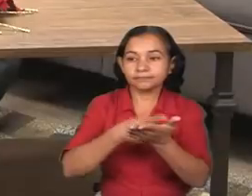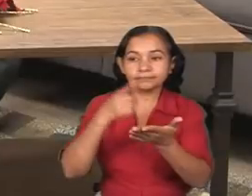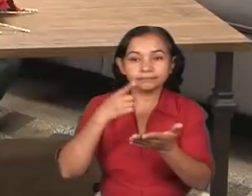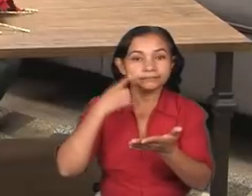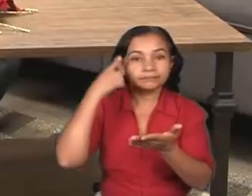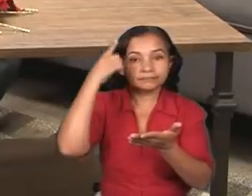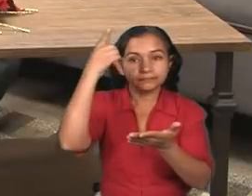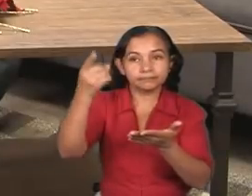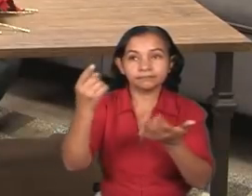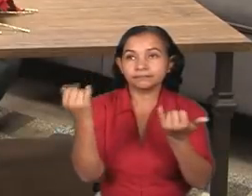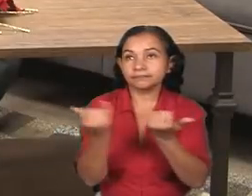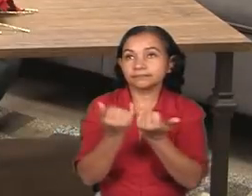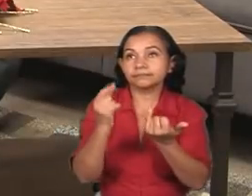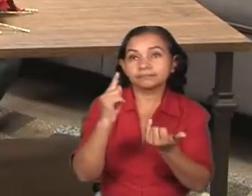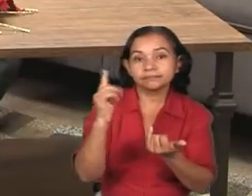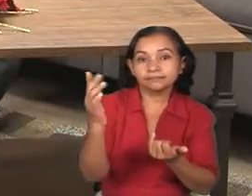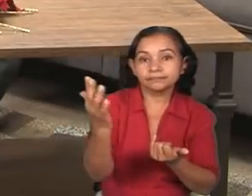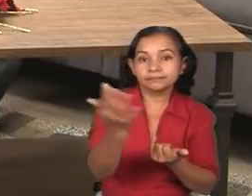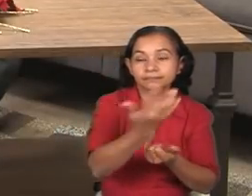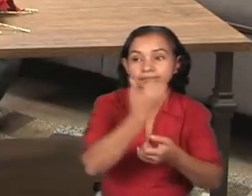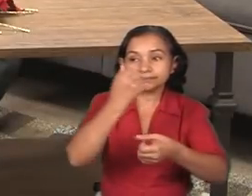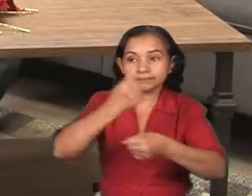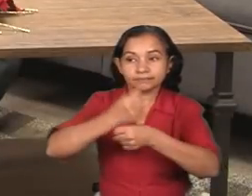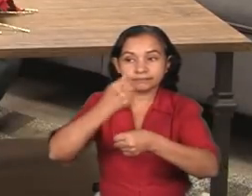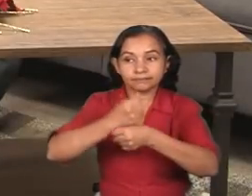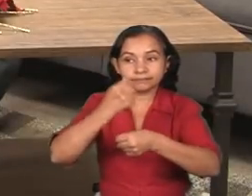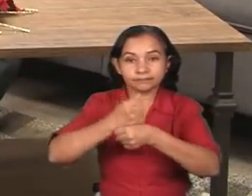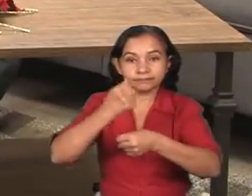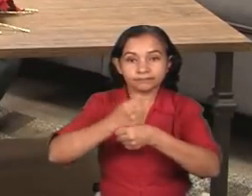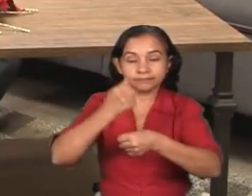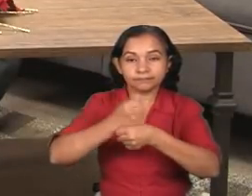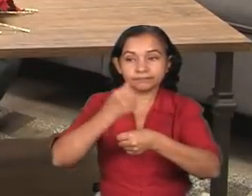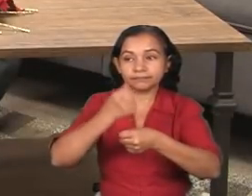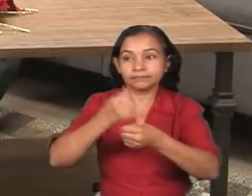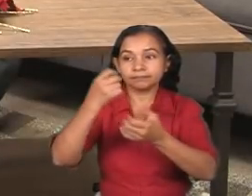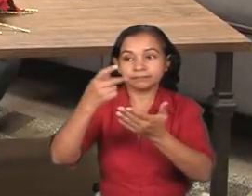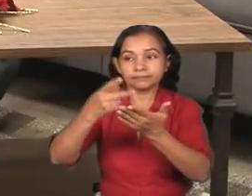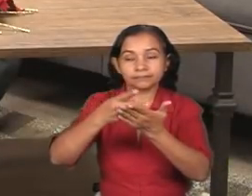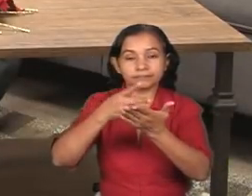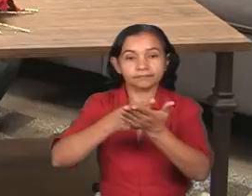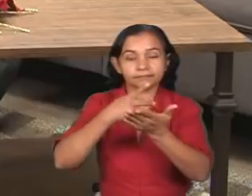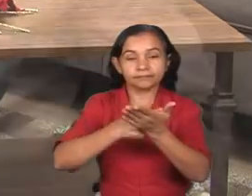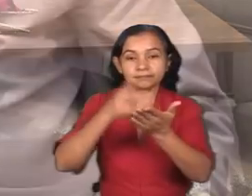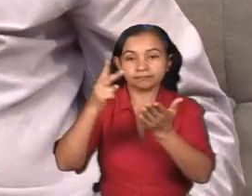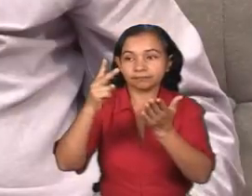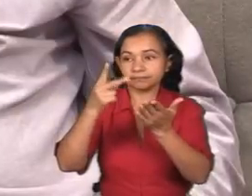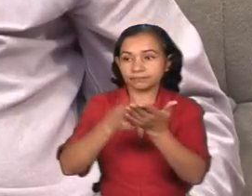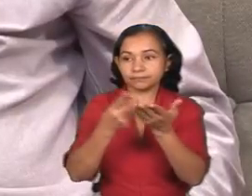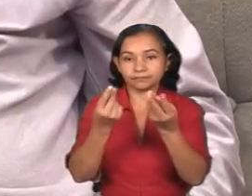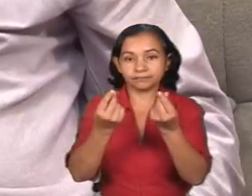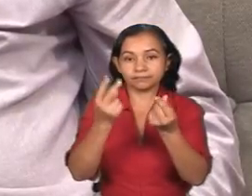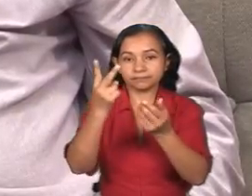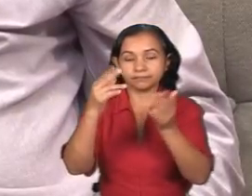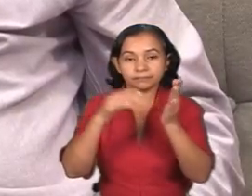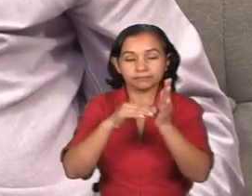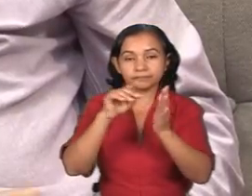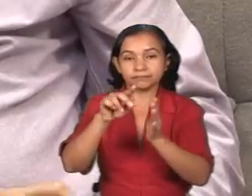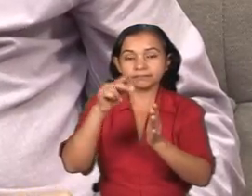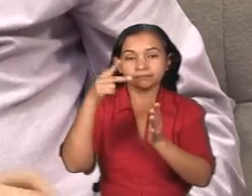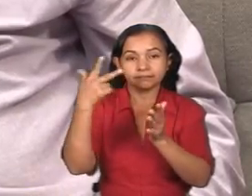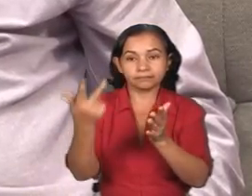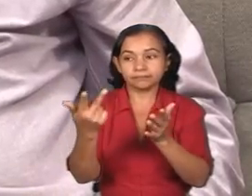Sí, nosotros prácticamente estamos en proceso de cierre del presupuesto del 2018. ¿Verdad?